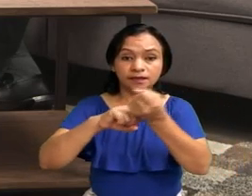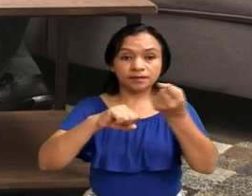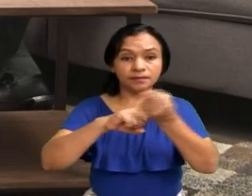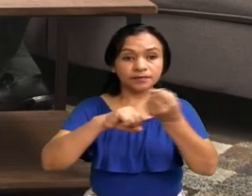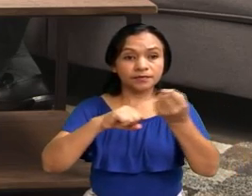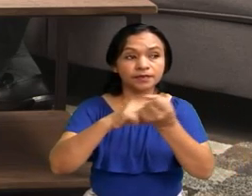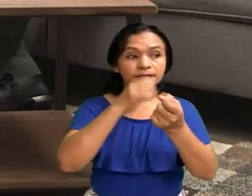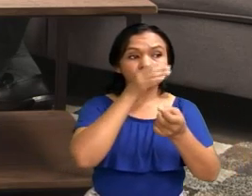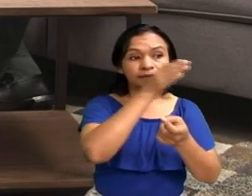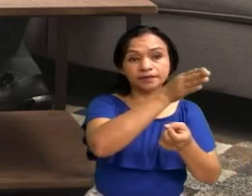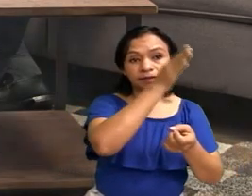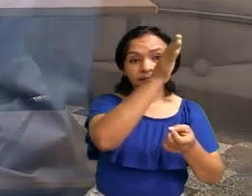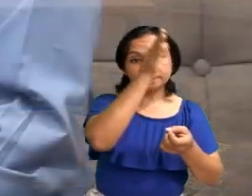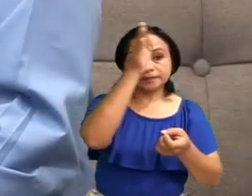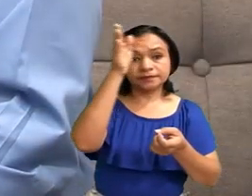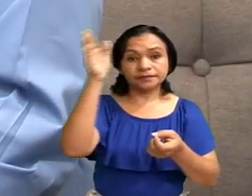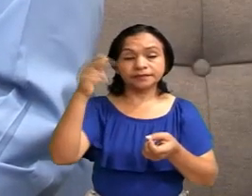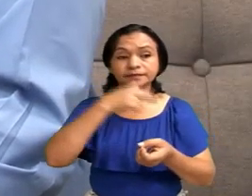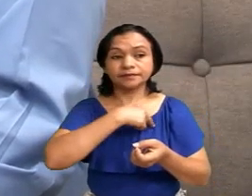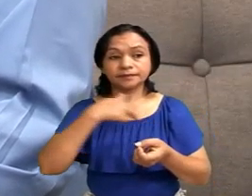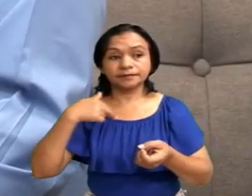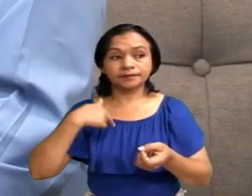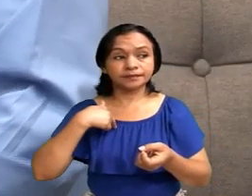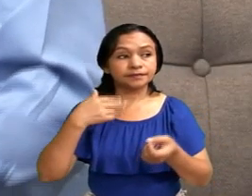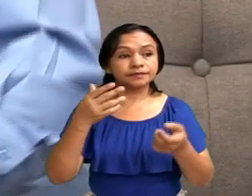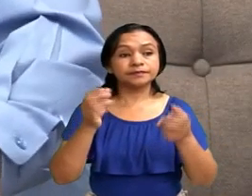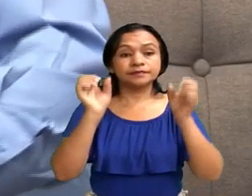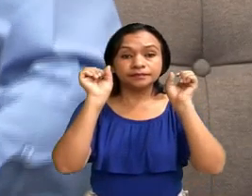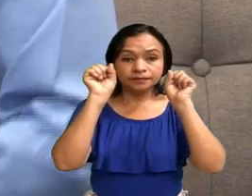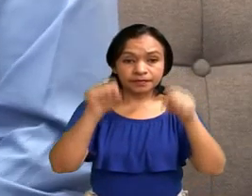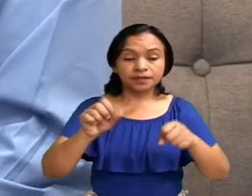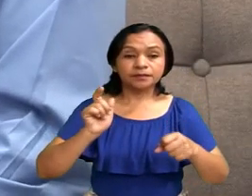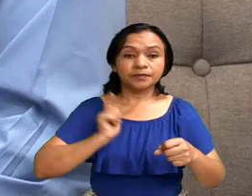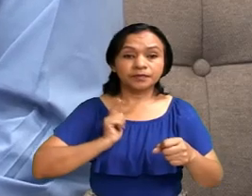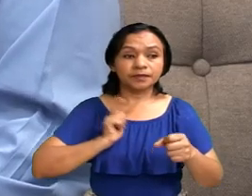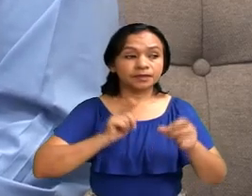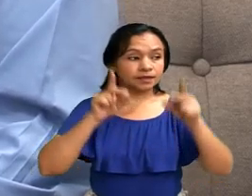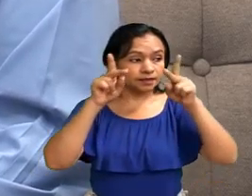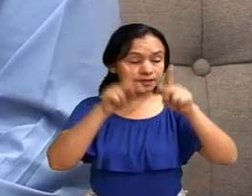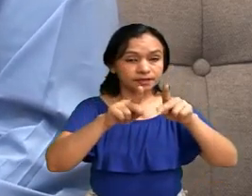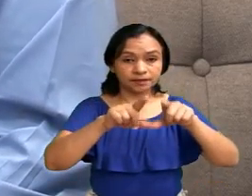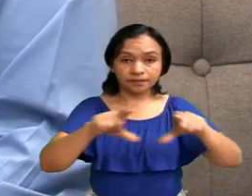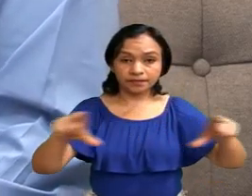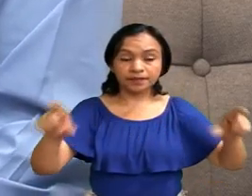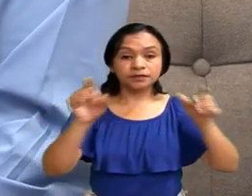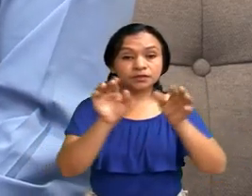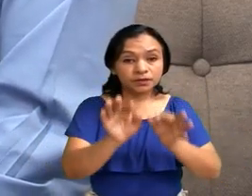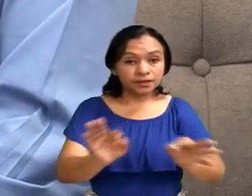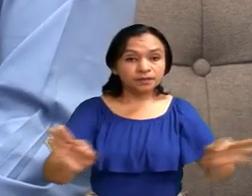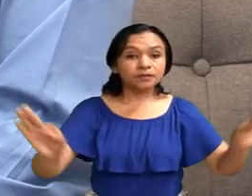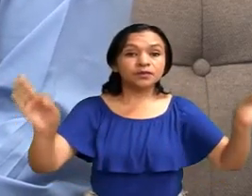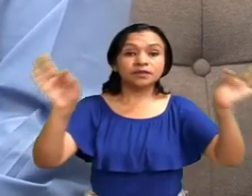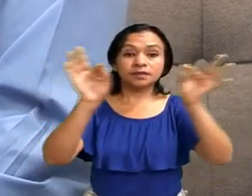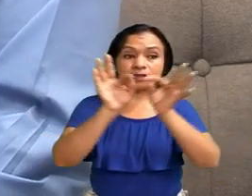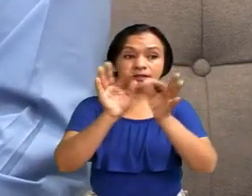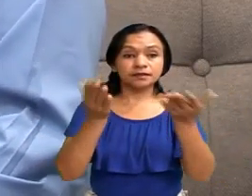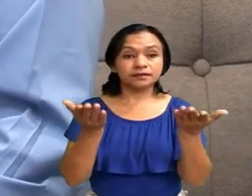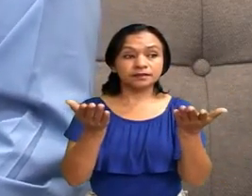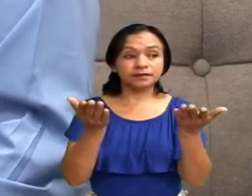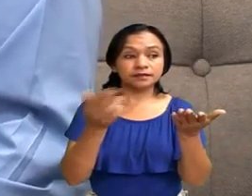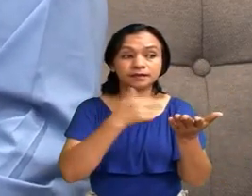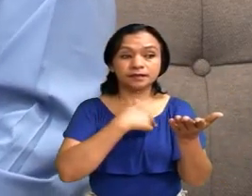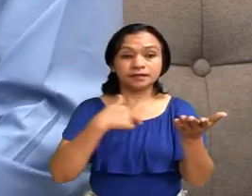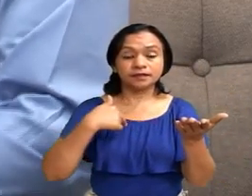la gestión de los recursos financieros para poder garantizar este plan. Dos datos bien importantes. En generación